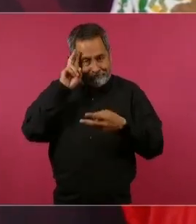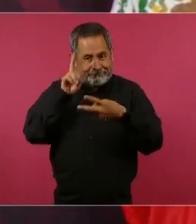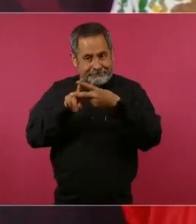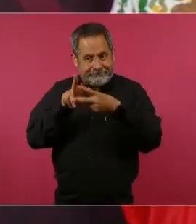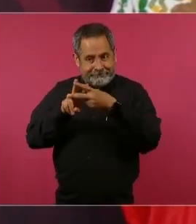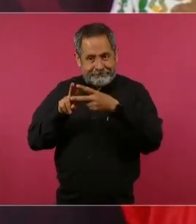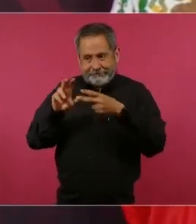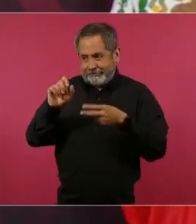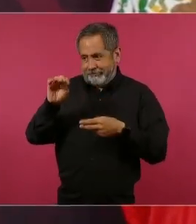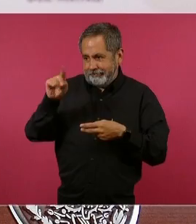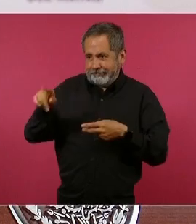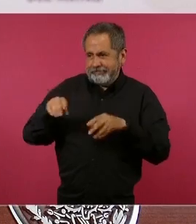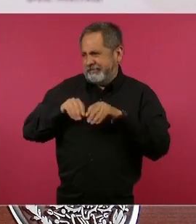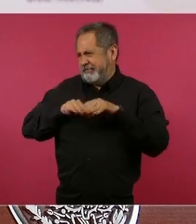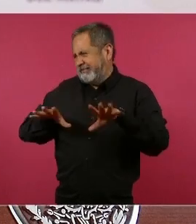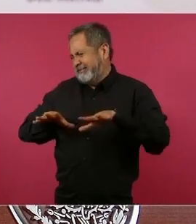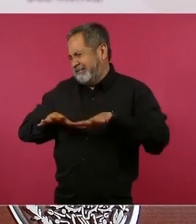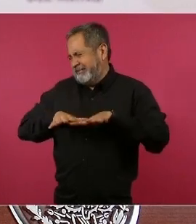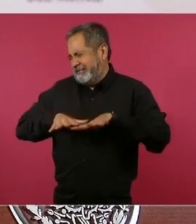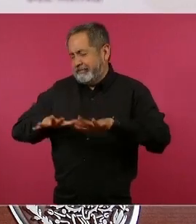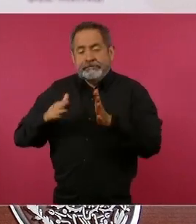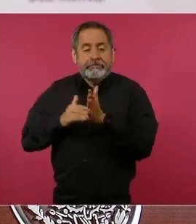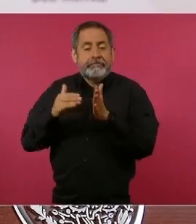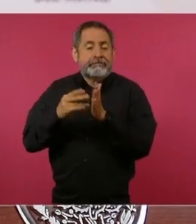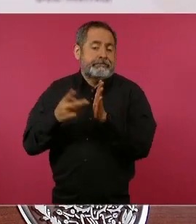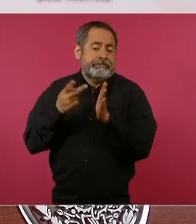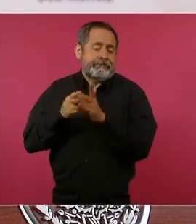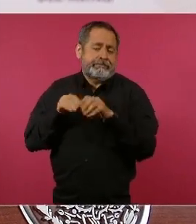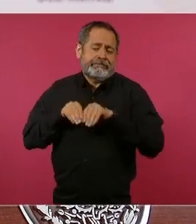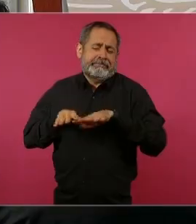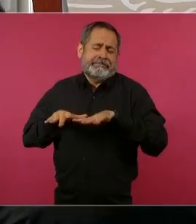que se repite millones de veces,